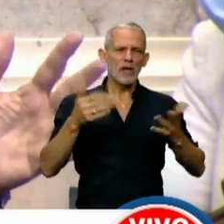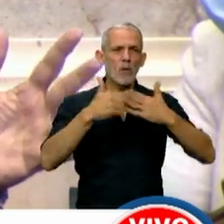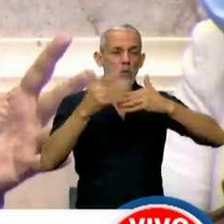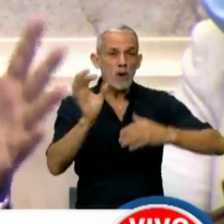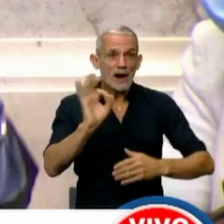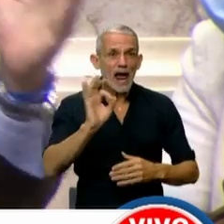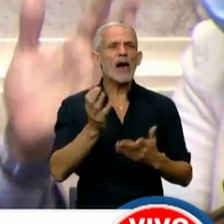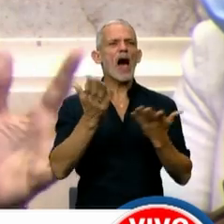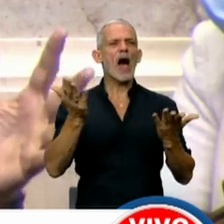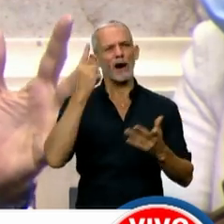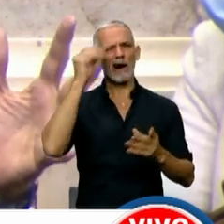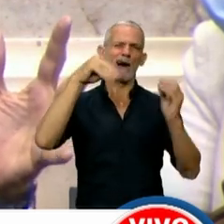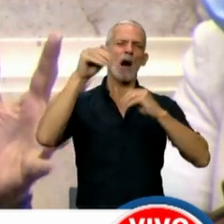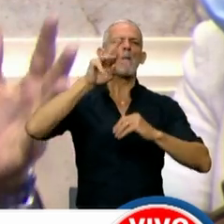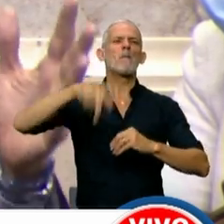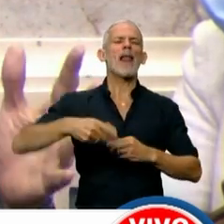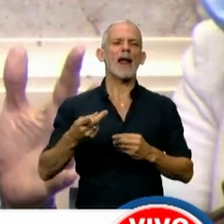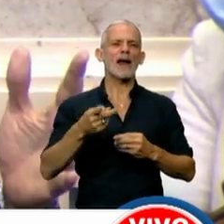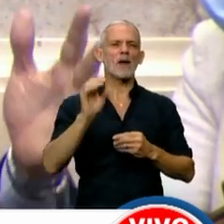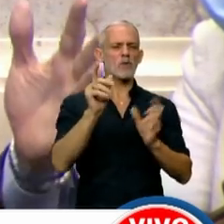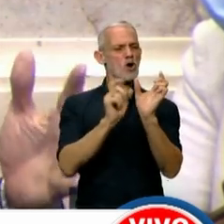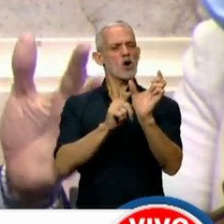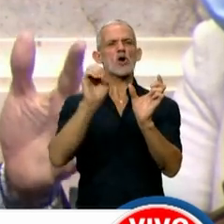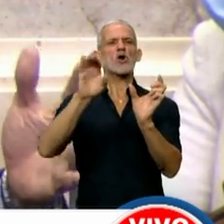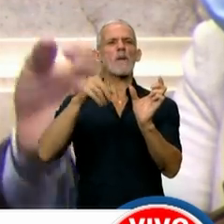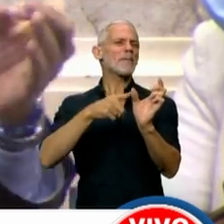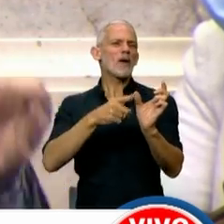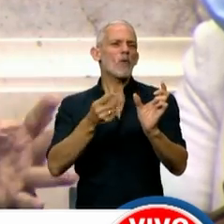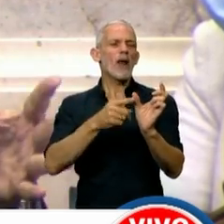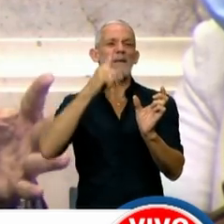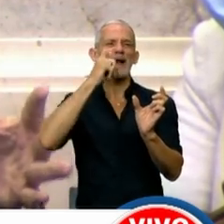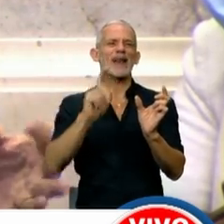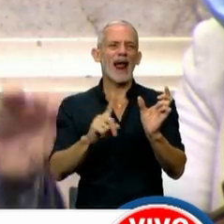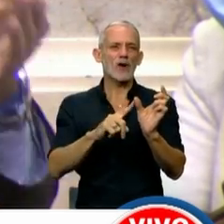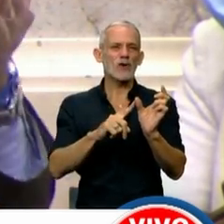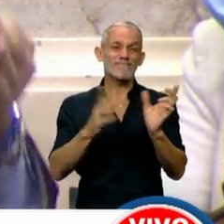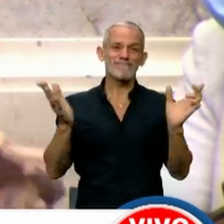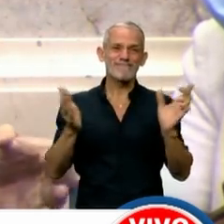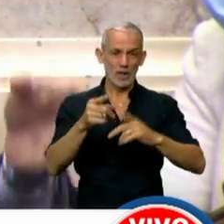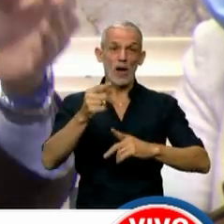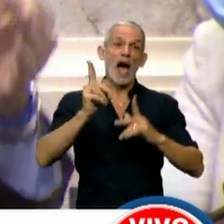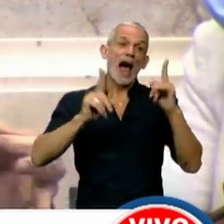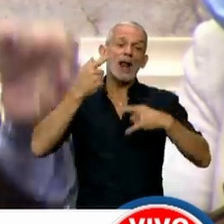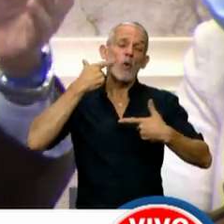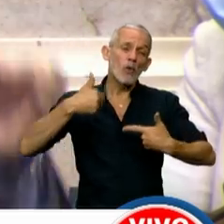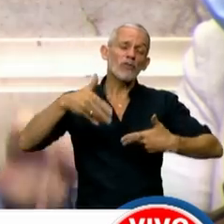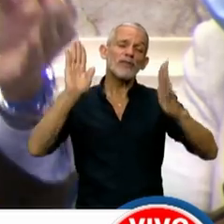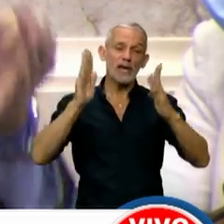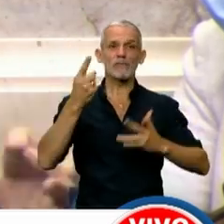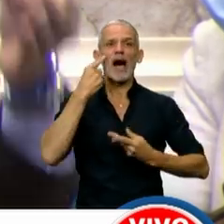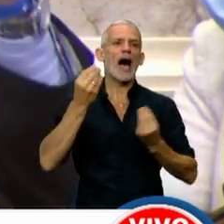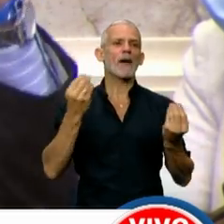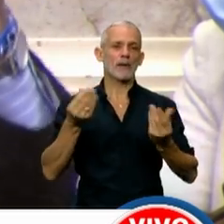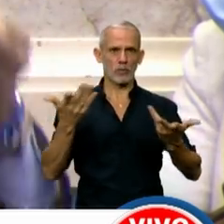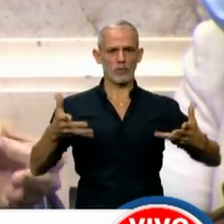obra inventaron un plan le pusieron el nombre de belgrano algún día va a haber que hacer un